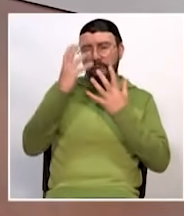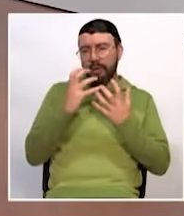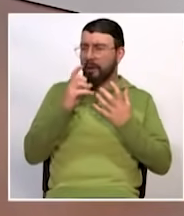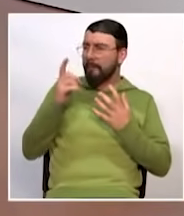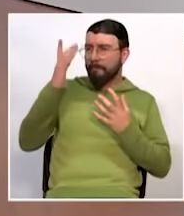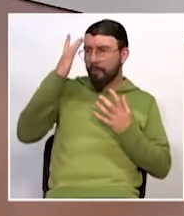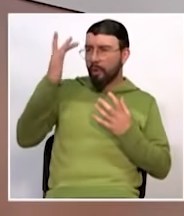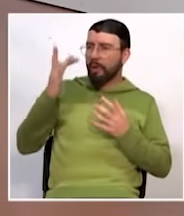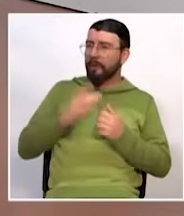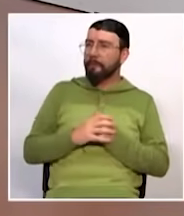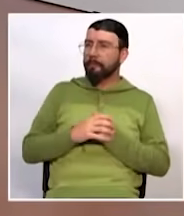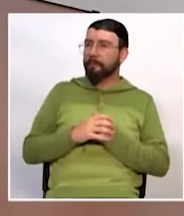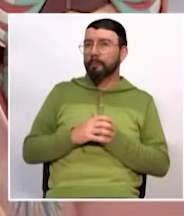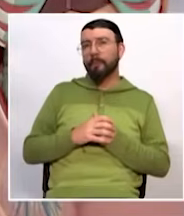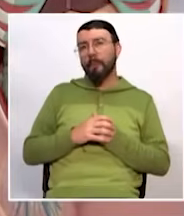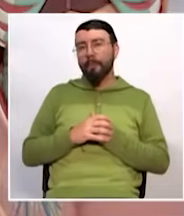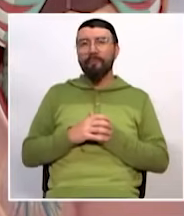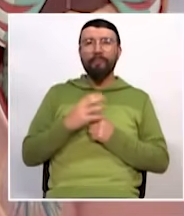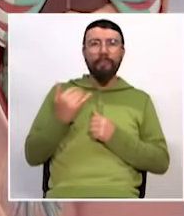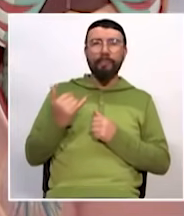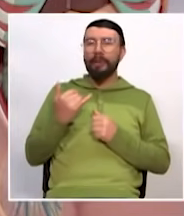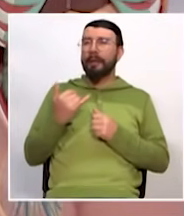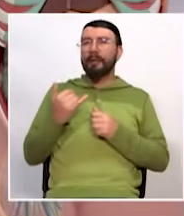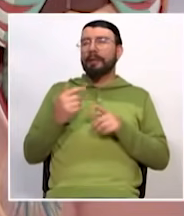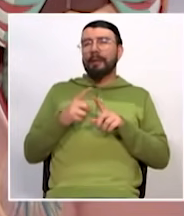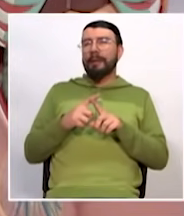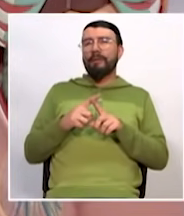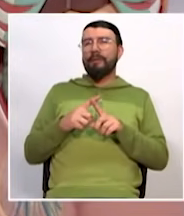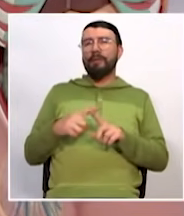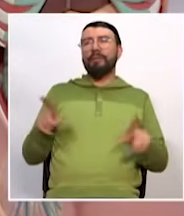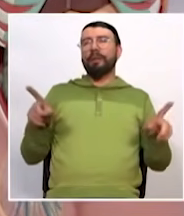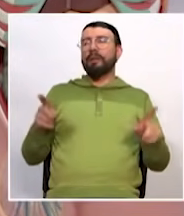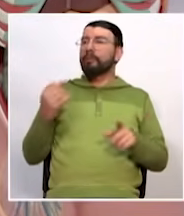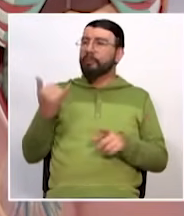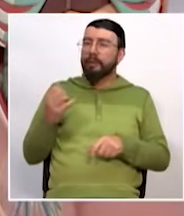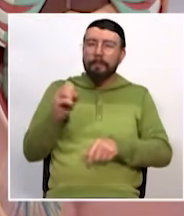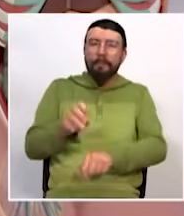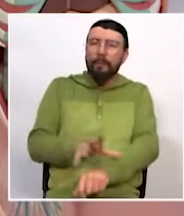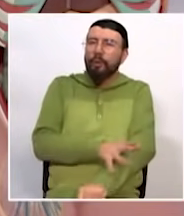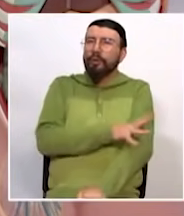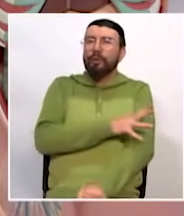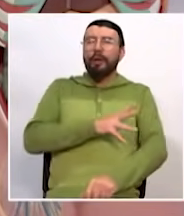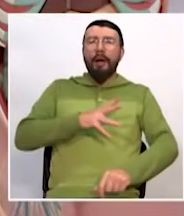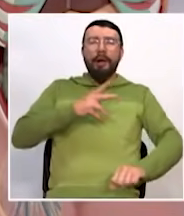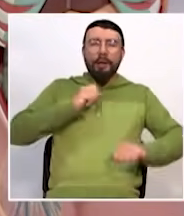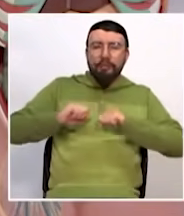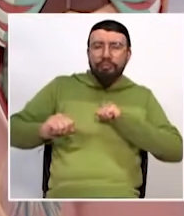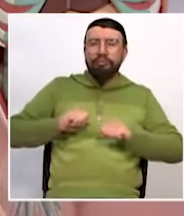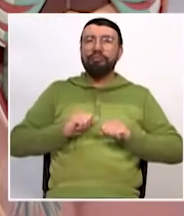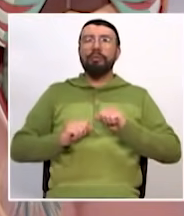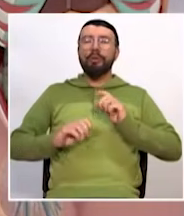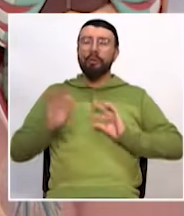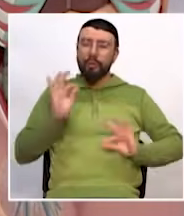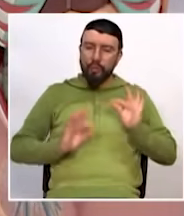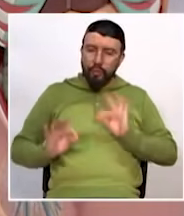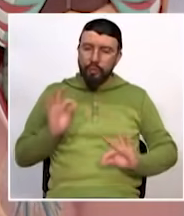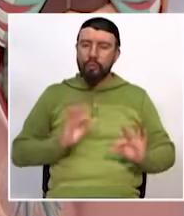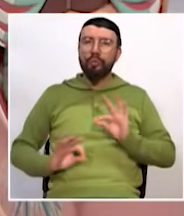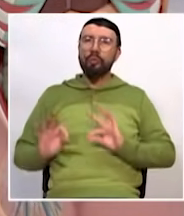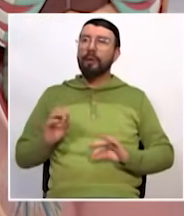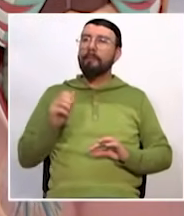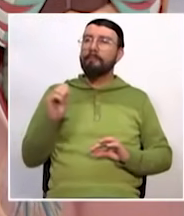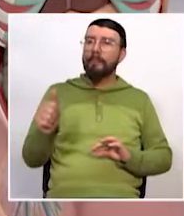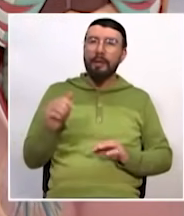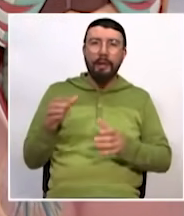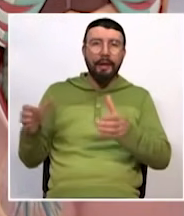por la complejidad estructural emocional anímica y endocrina que caracteriza al eterno